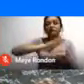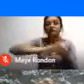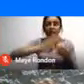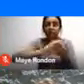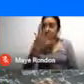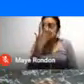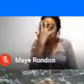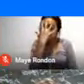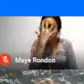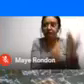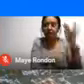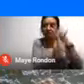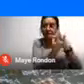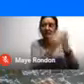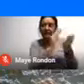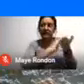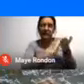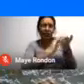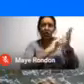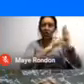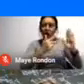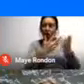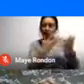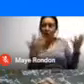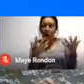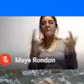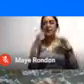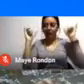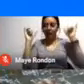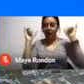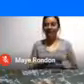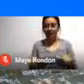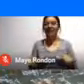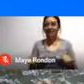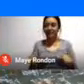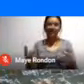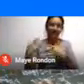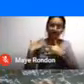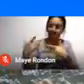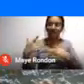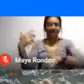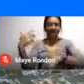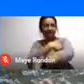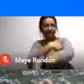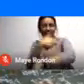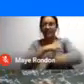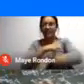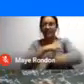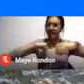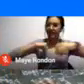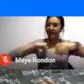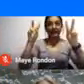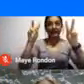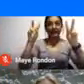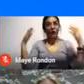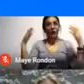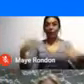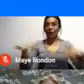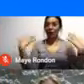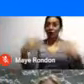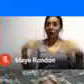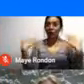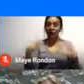tuvimos unos inconvenientes técnicos Pero aquí estábamos chicos con toda la energía Además con este tema tan tan